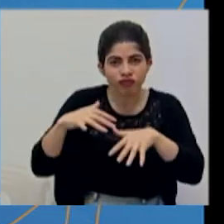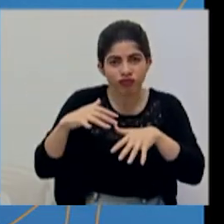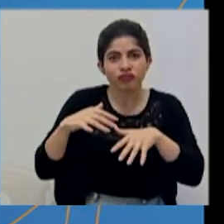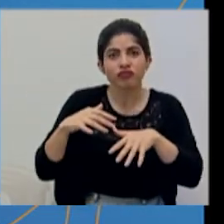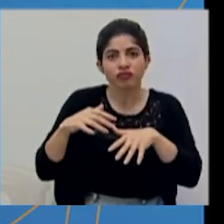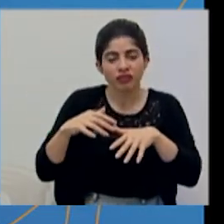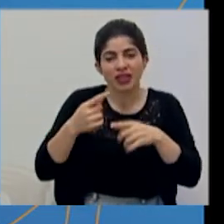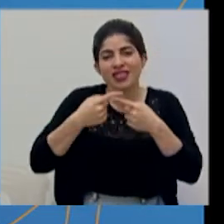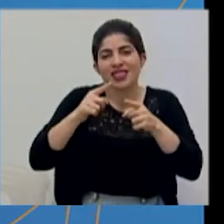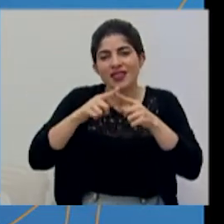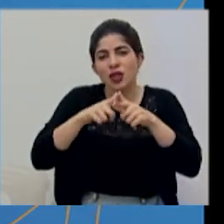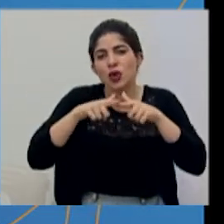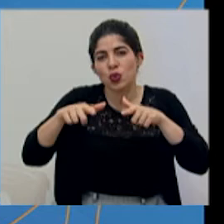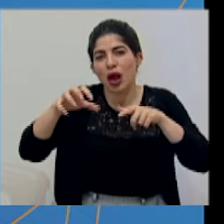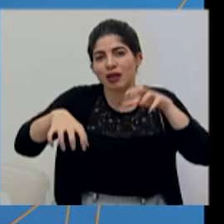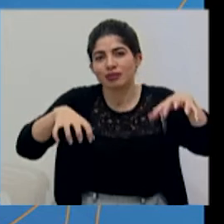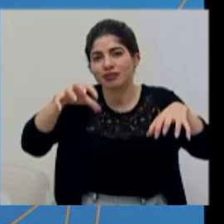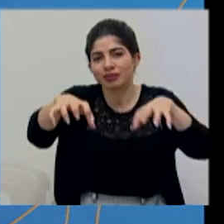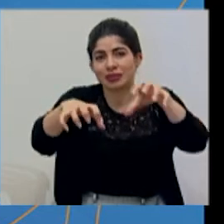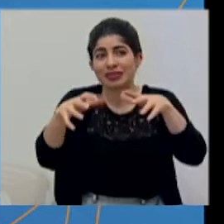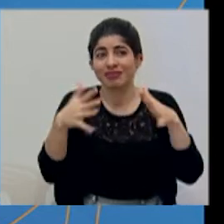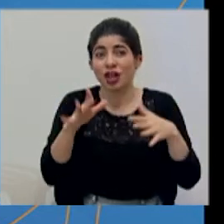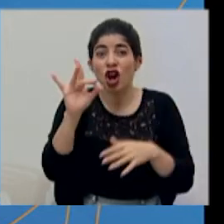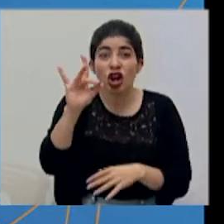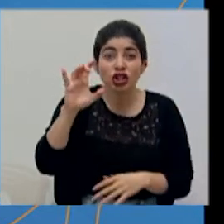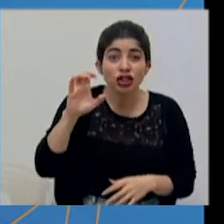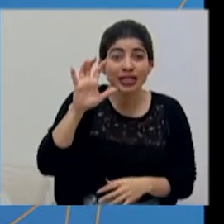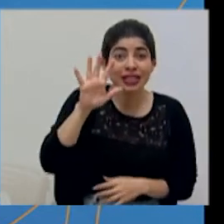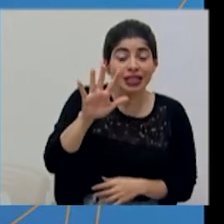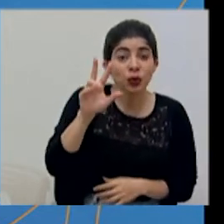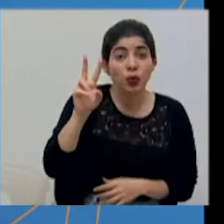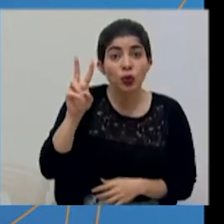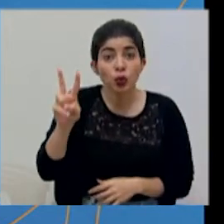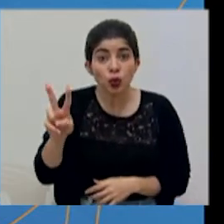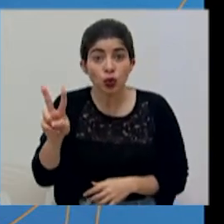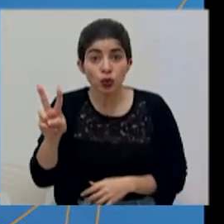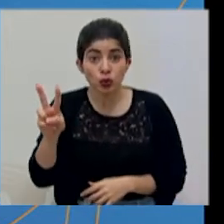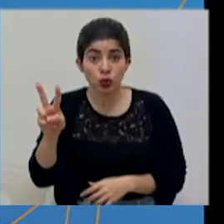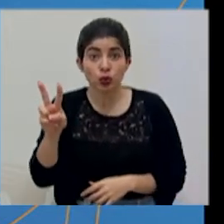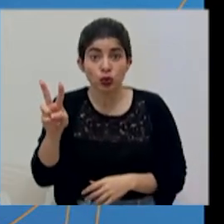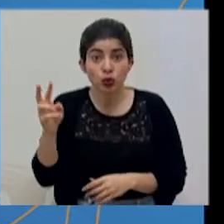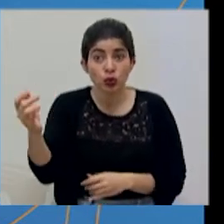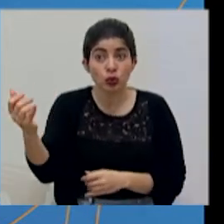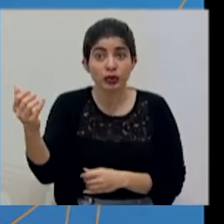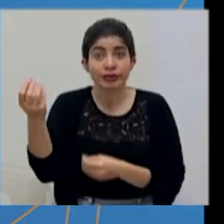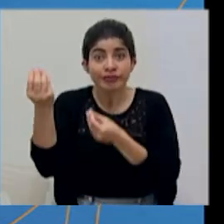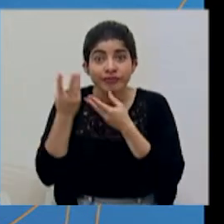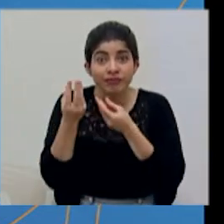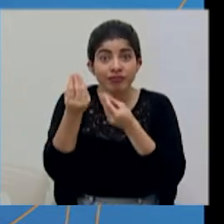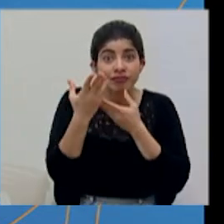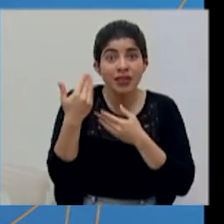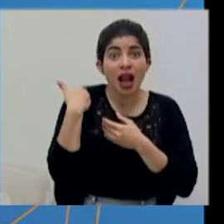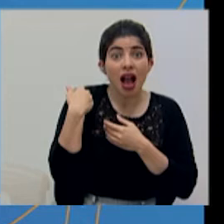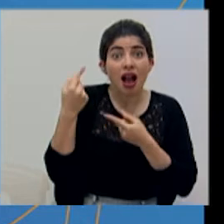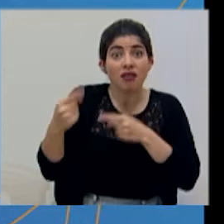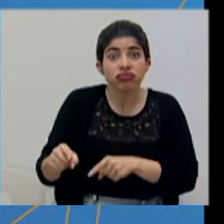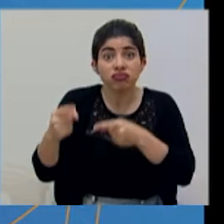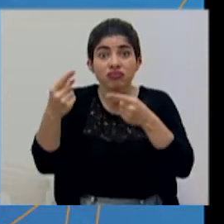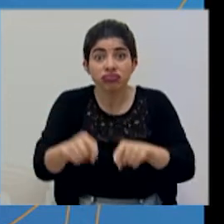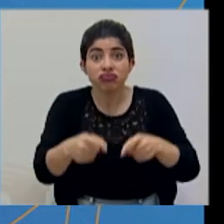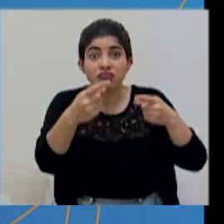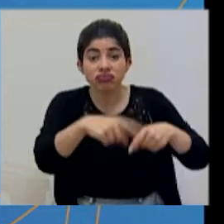diferentes distritos del país. Aproximadamente 852 reportes de deslizamientos